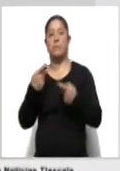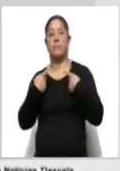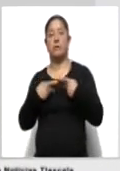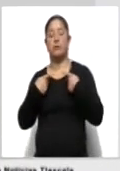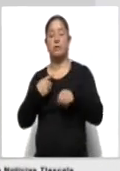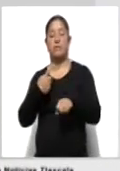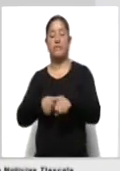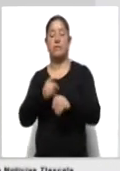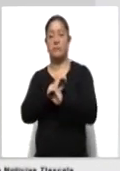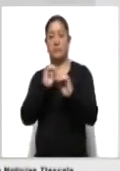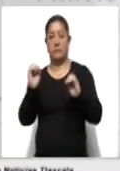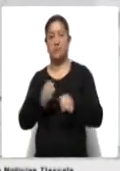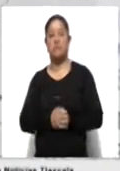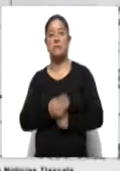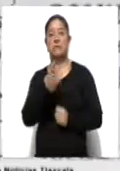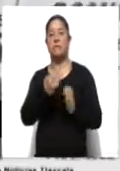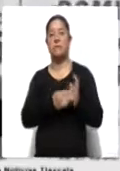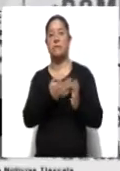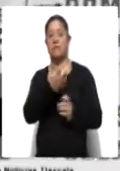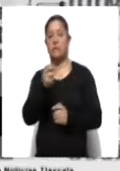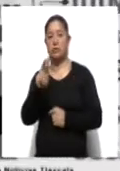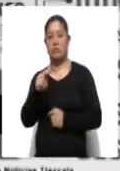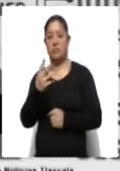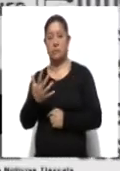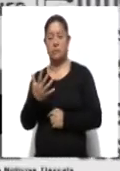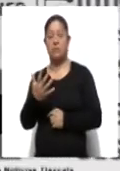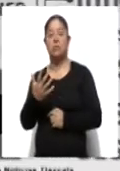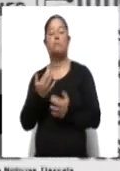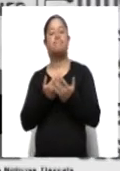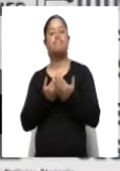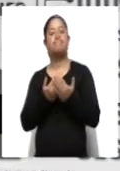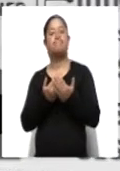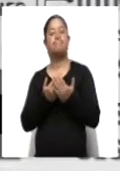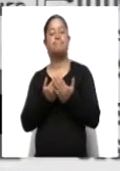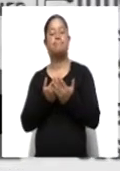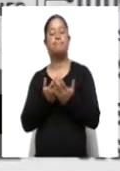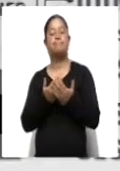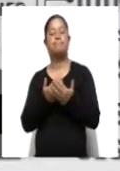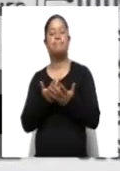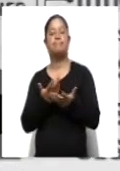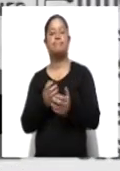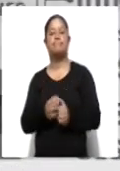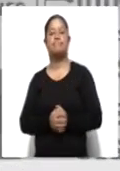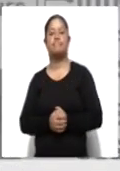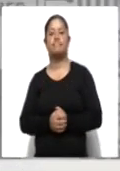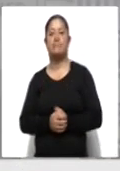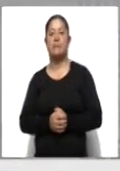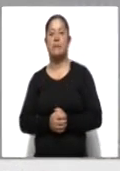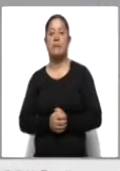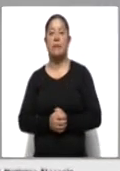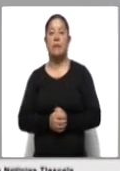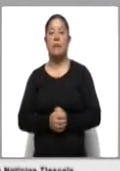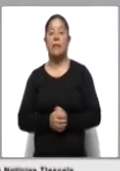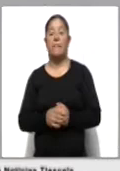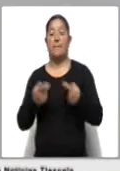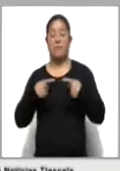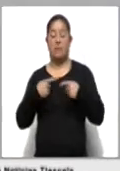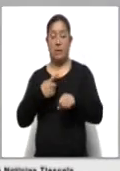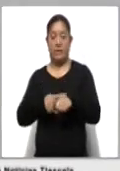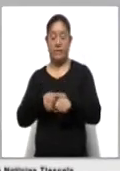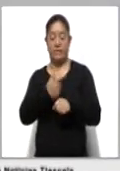48.282 casos negativos y 3.585 se encuentran en espera de resultado. Del total de casos